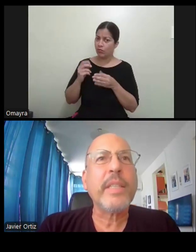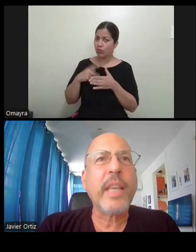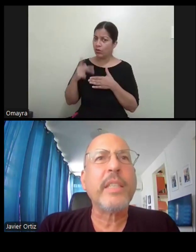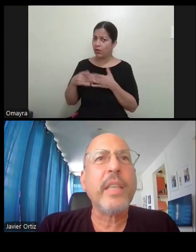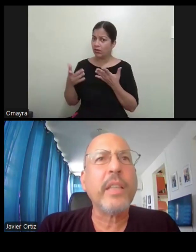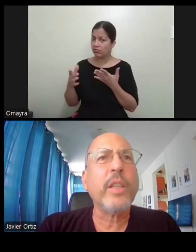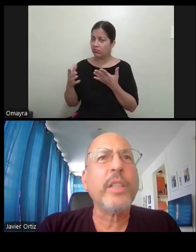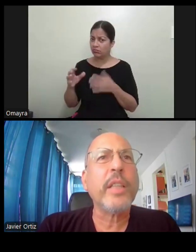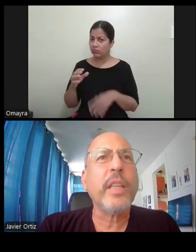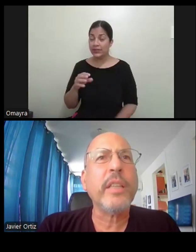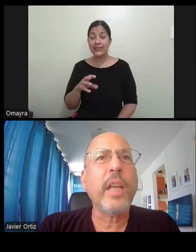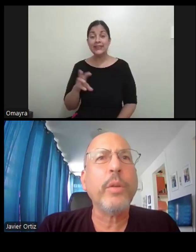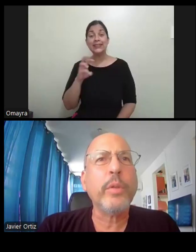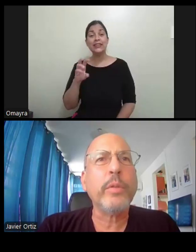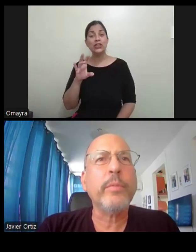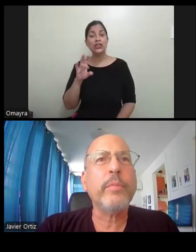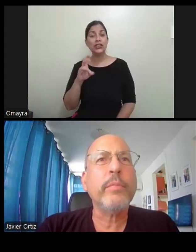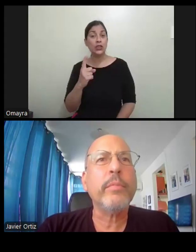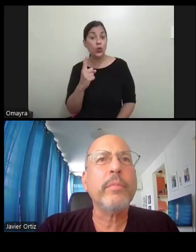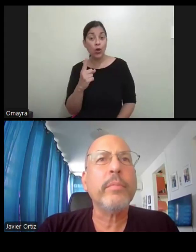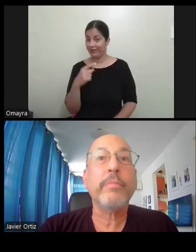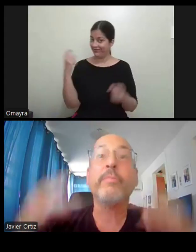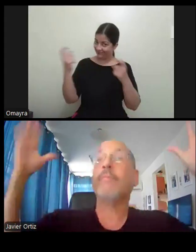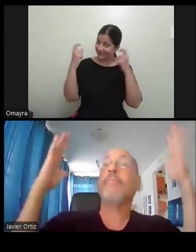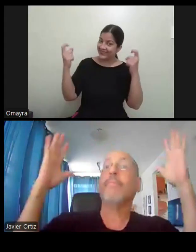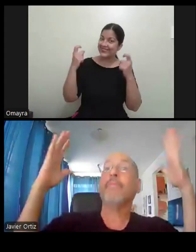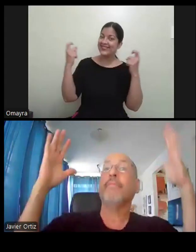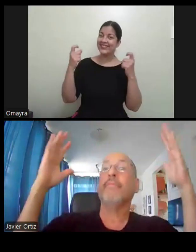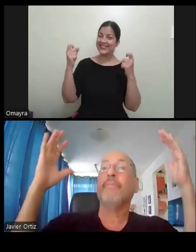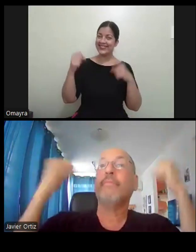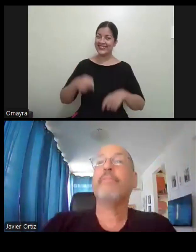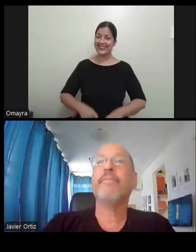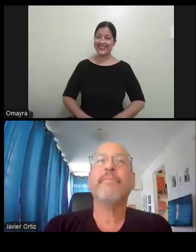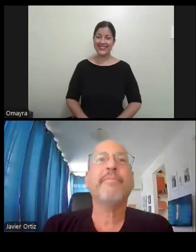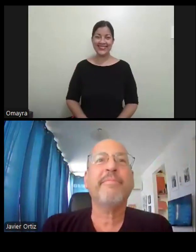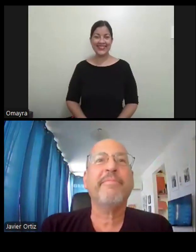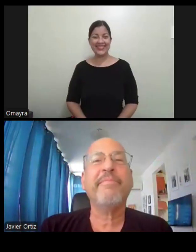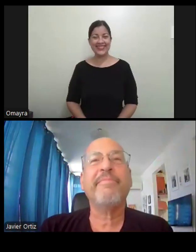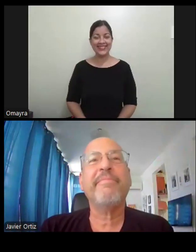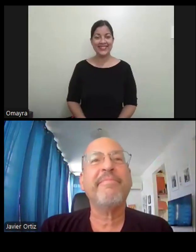acuerda. 671. ¡Ey!